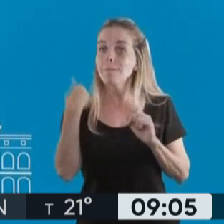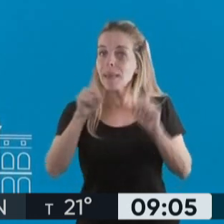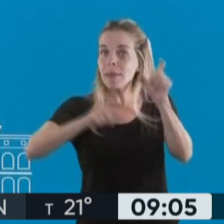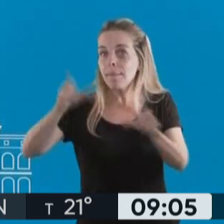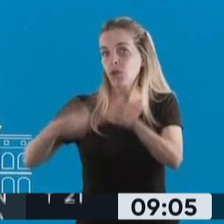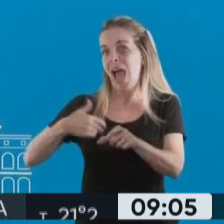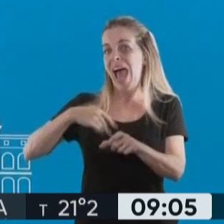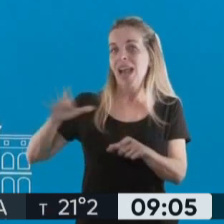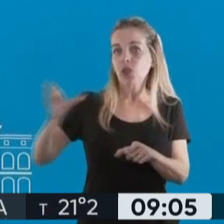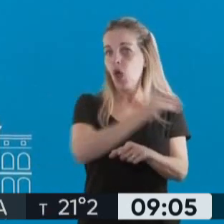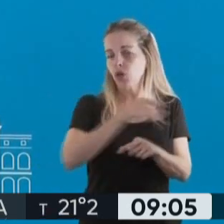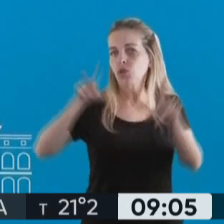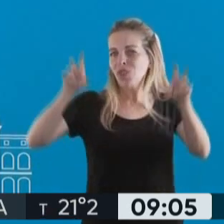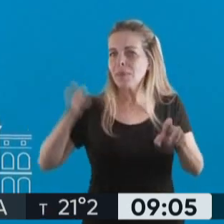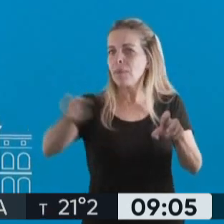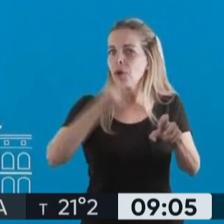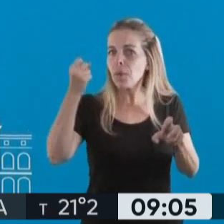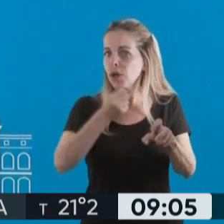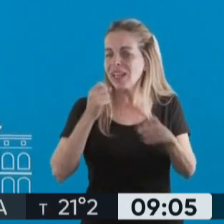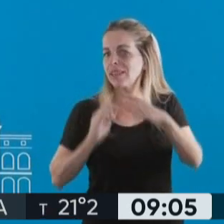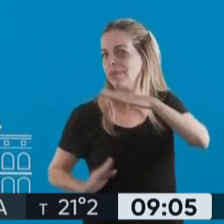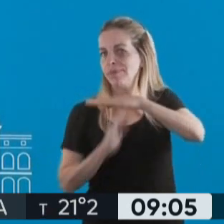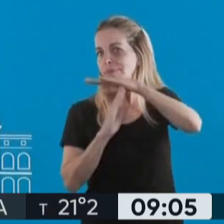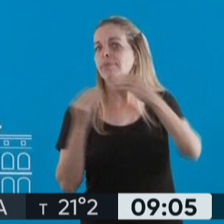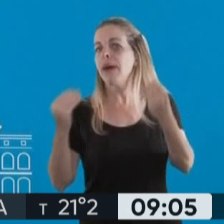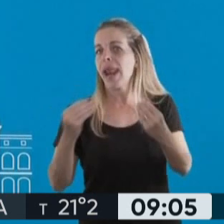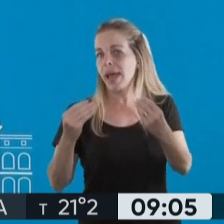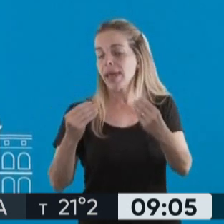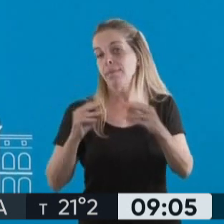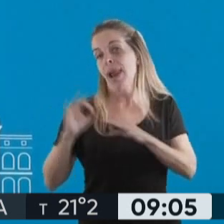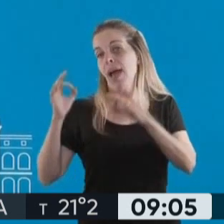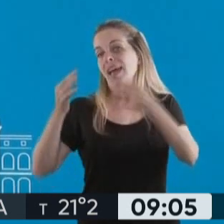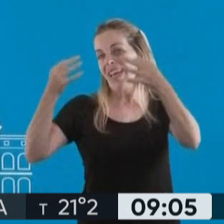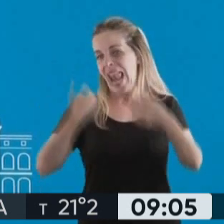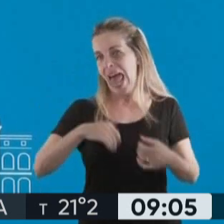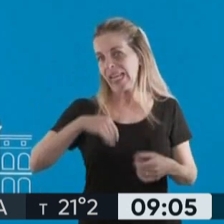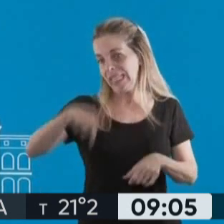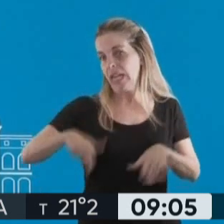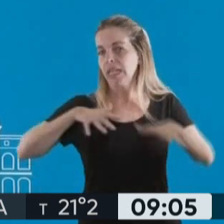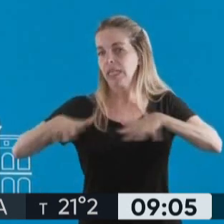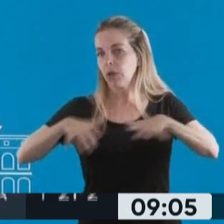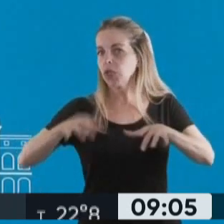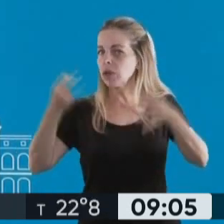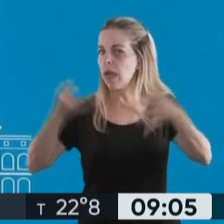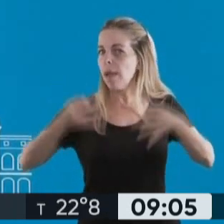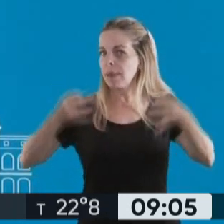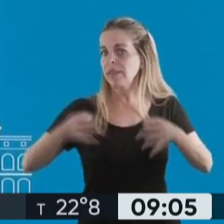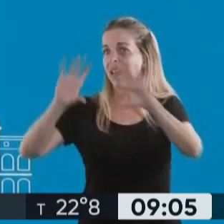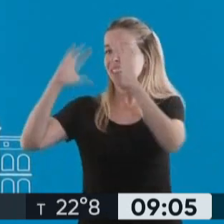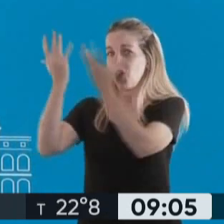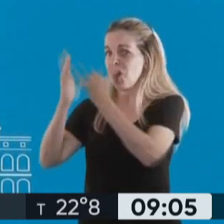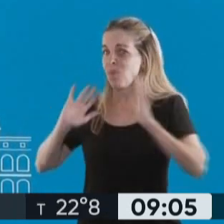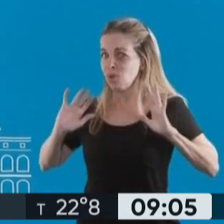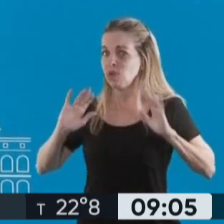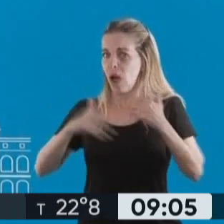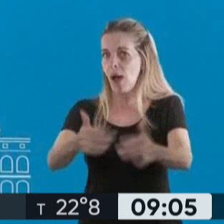argentinos en los temas centrales son fundamentales para llevar adelante a la Argentina en este momento tan especial de la Argentina y del mundo. Sobre